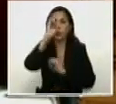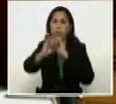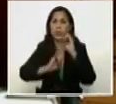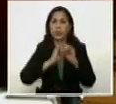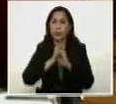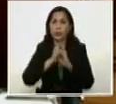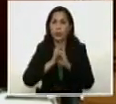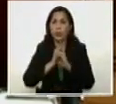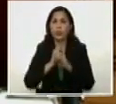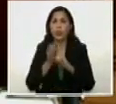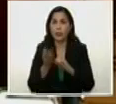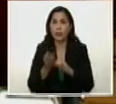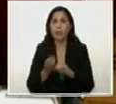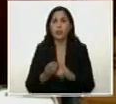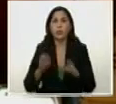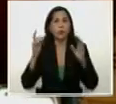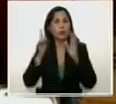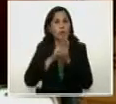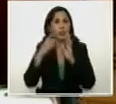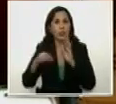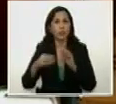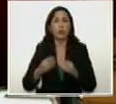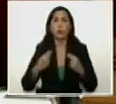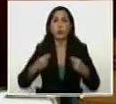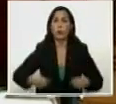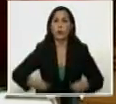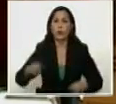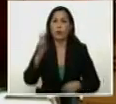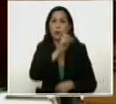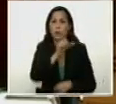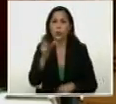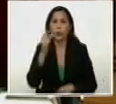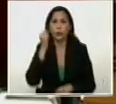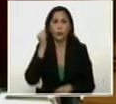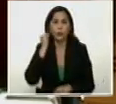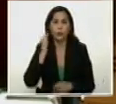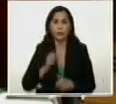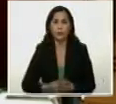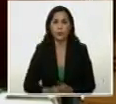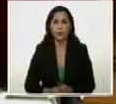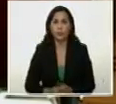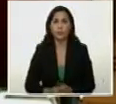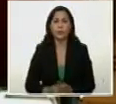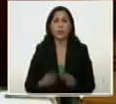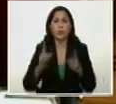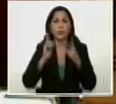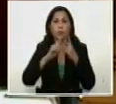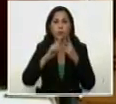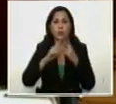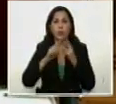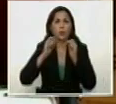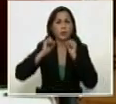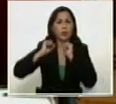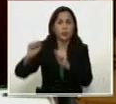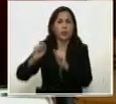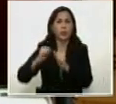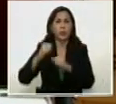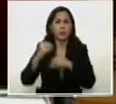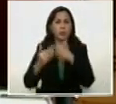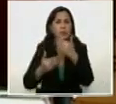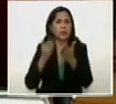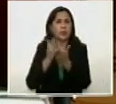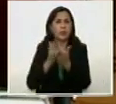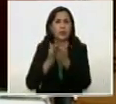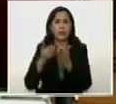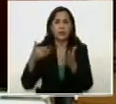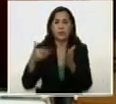internacional y de los derechos humanos de los venezolanas y venezolanos. Segundo, repudia las sistemáticas agresiones